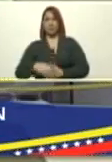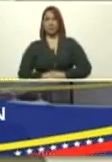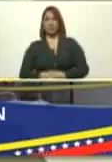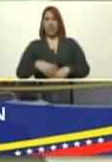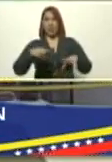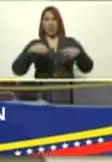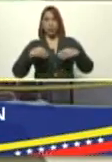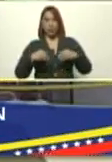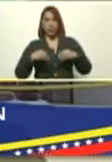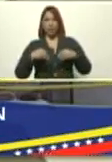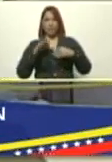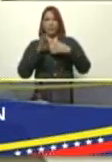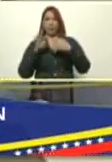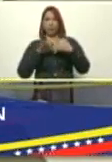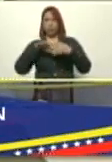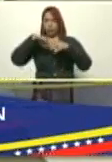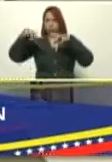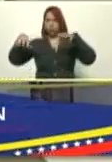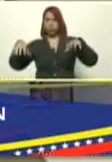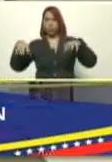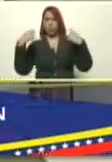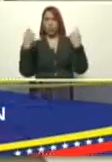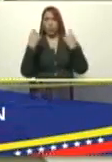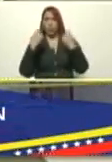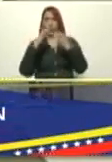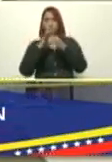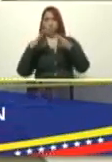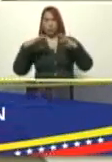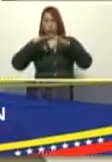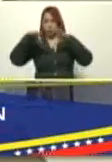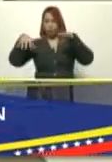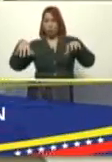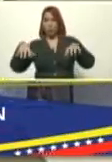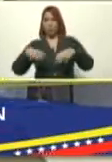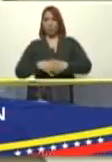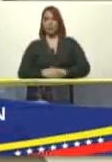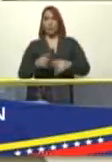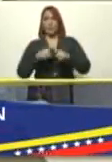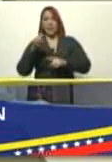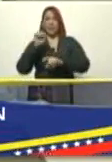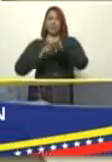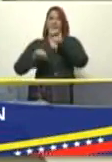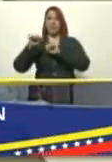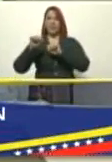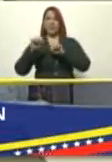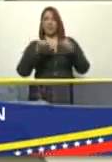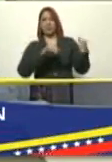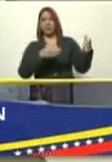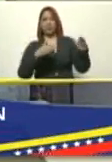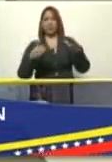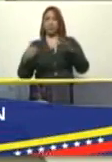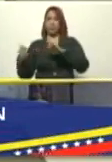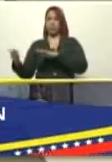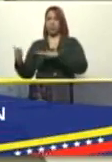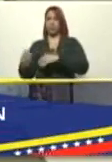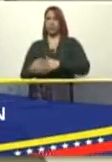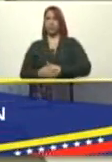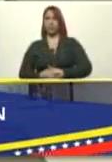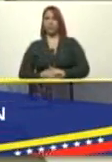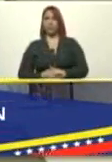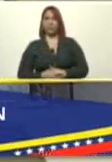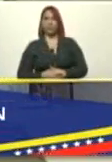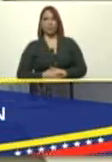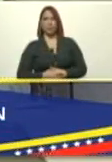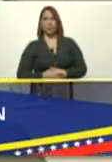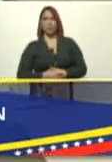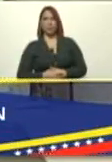asumieron funciones de repúblicas populares para defenderse de una masacre que los